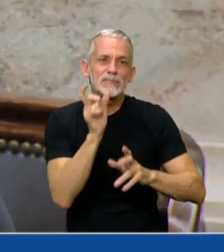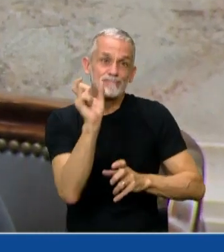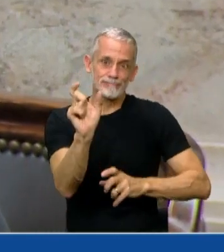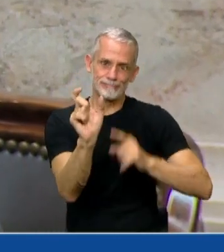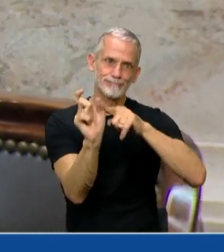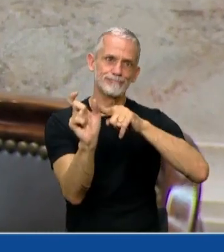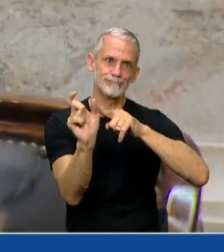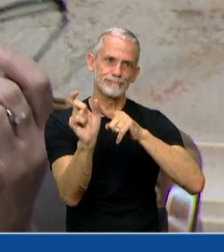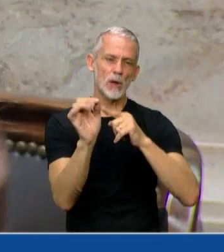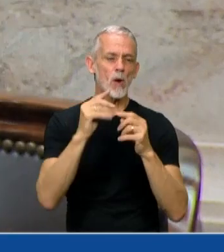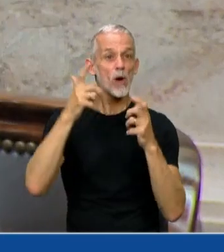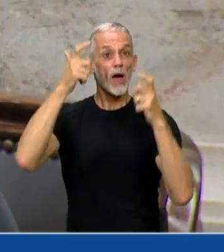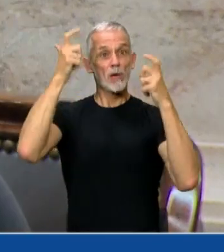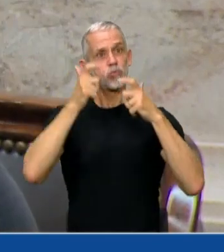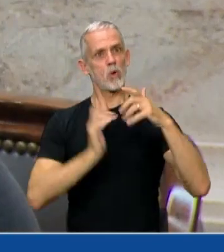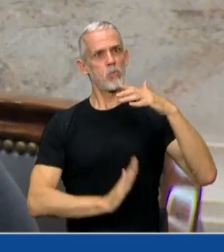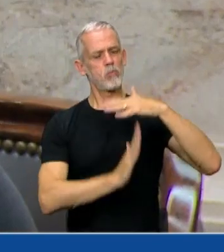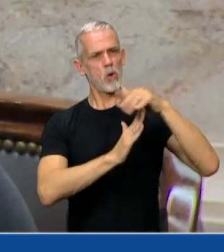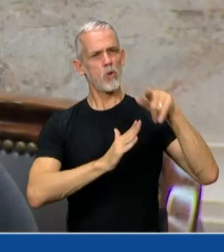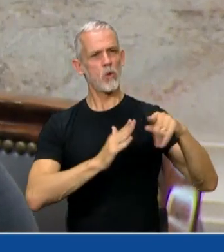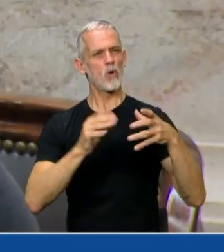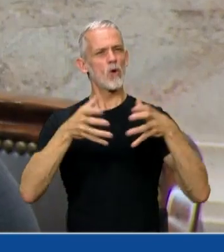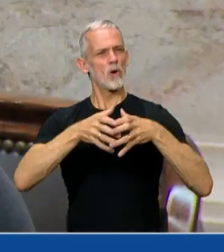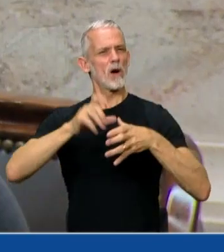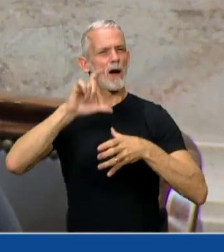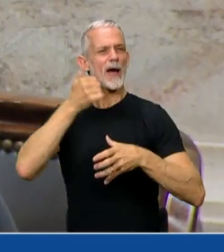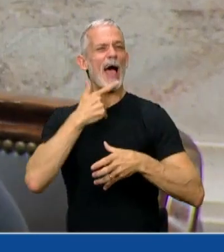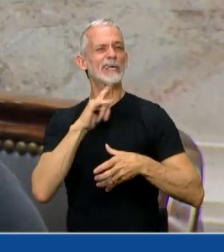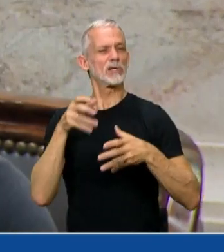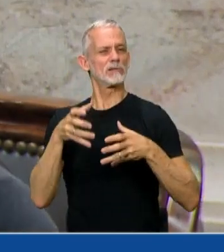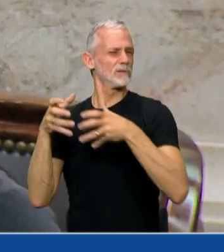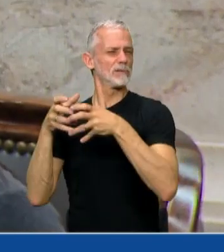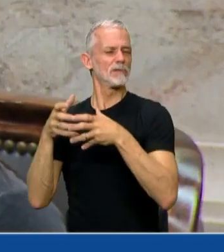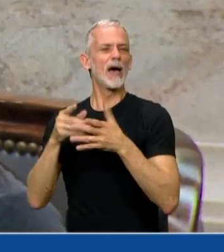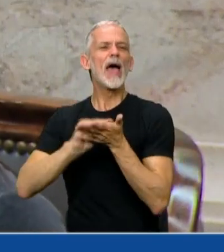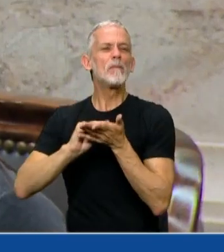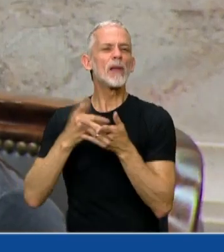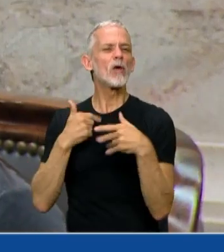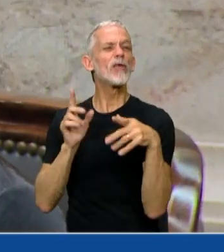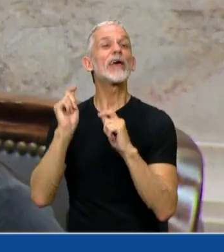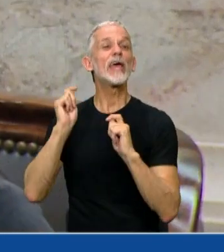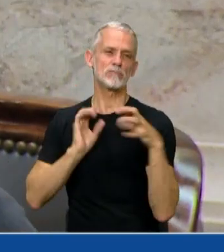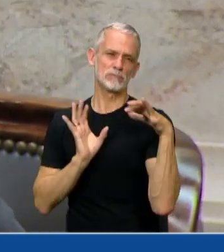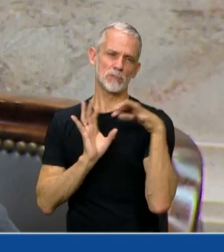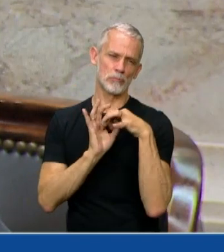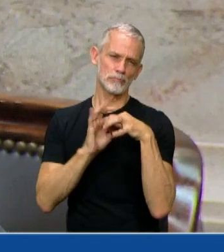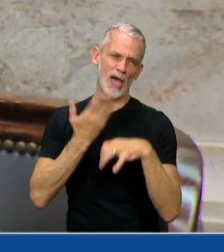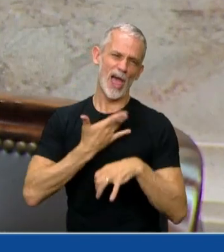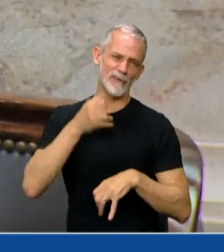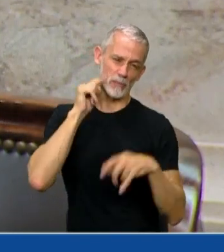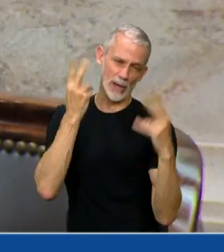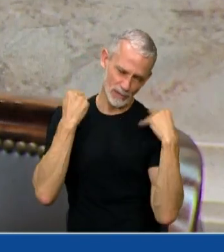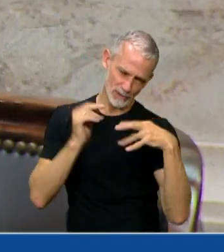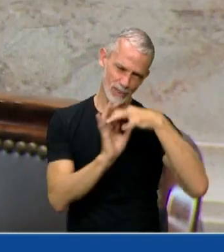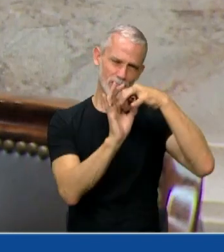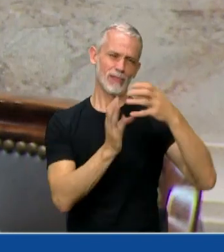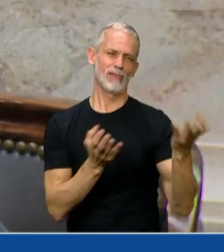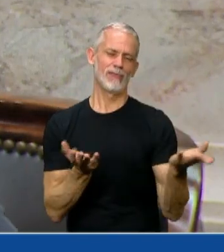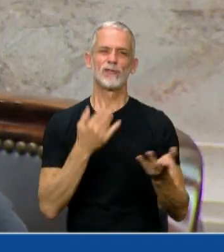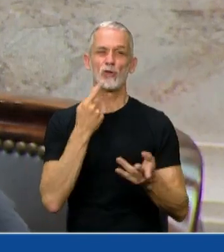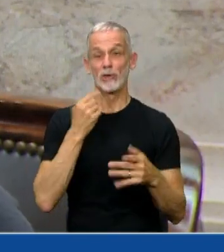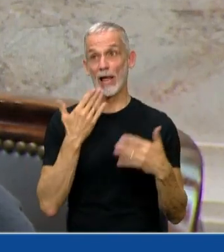popular el rey de la casta, son todos empleados del FMI. Todos han justificado y